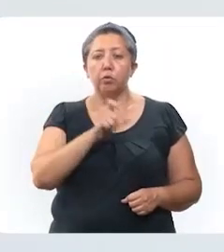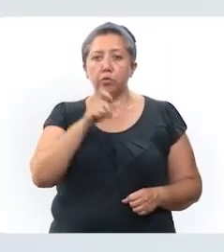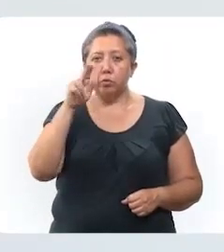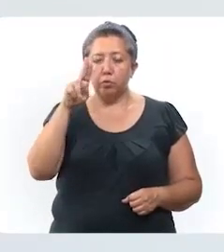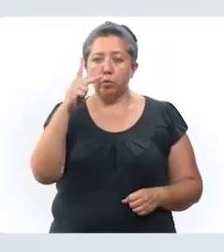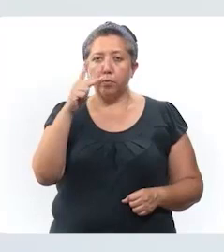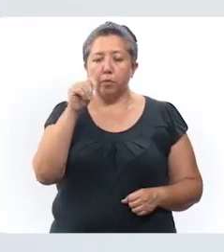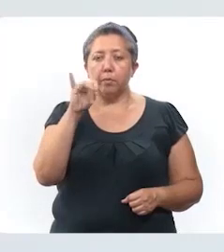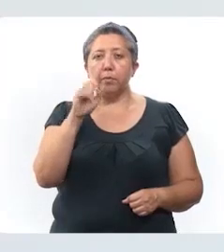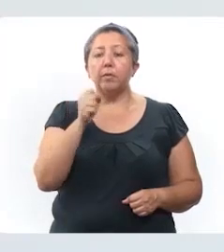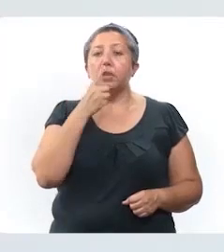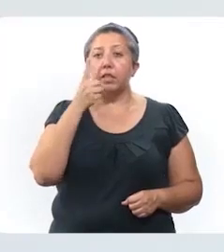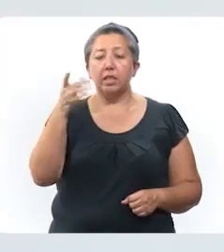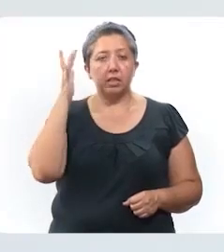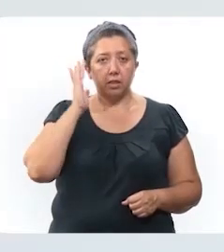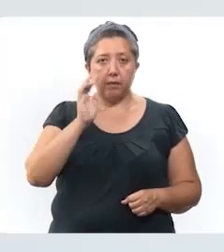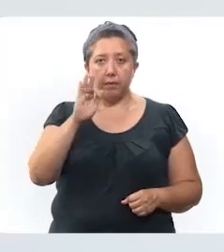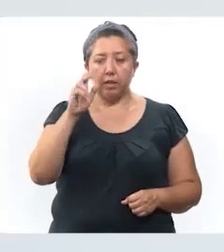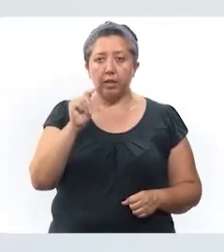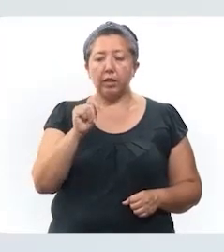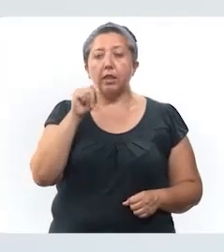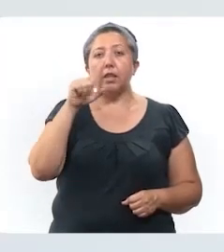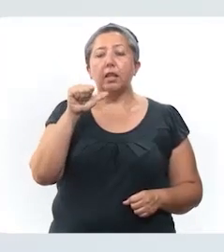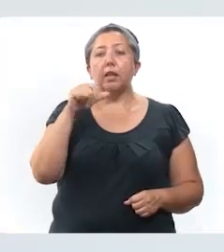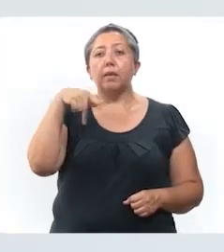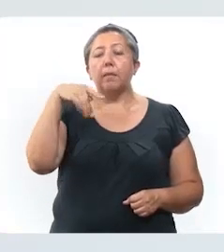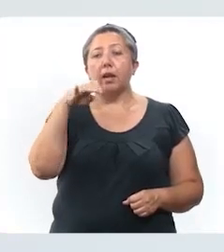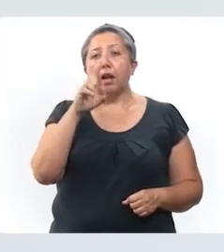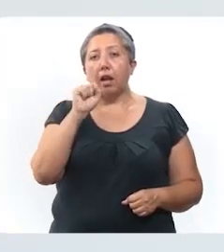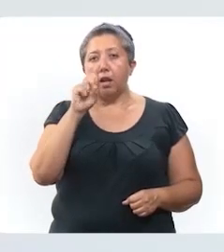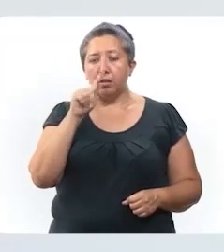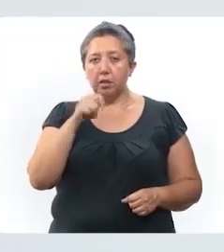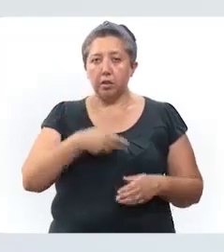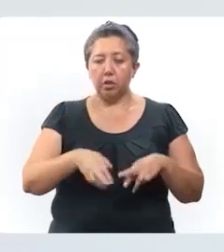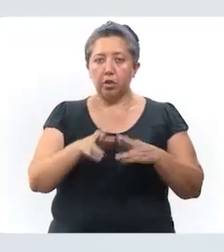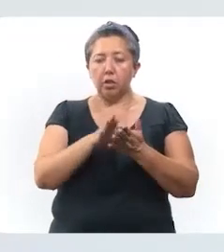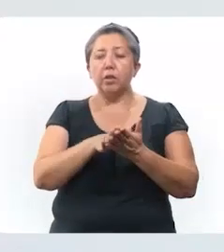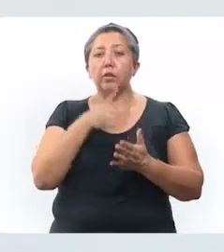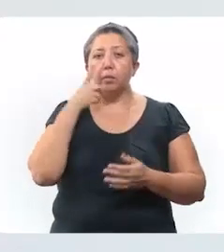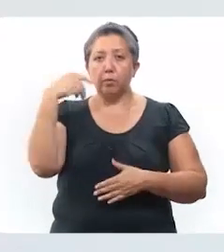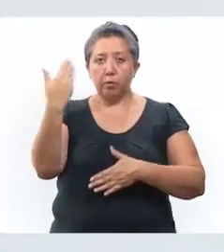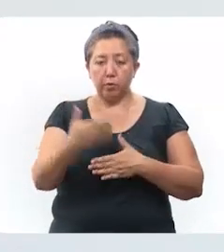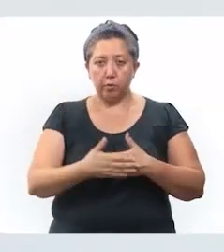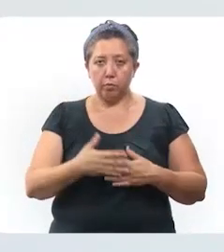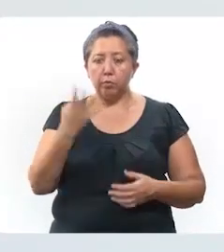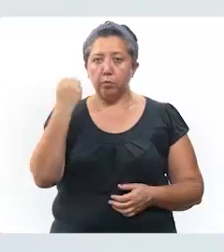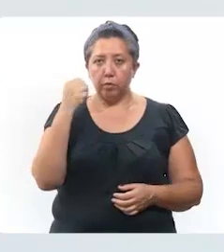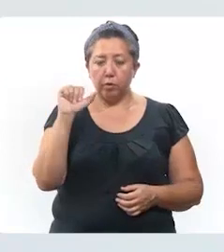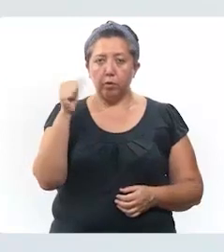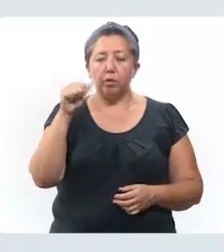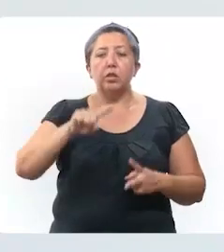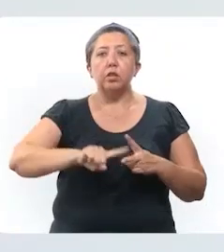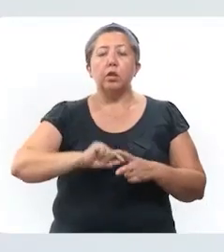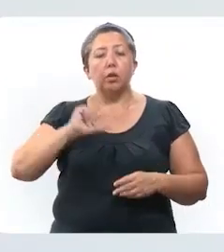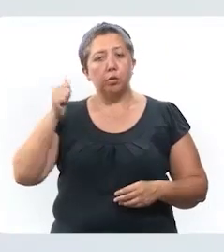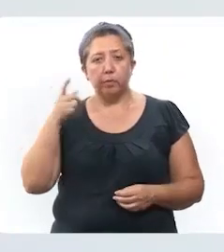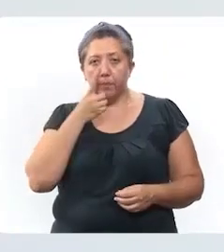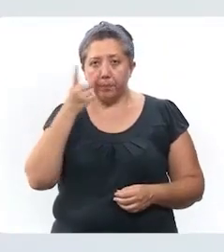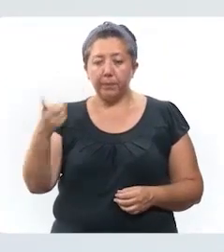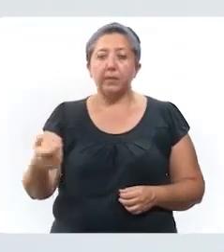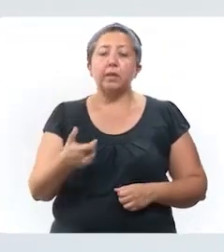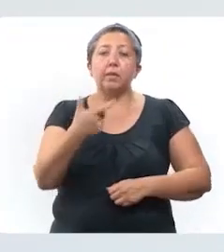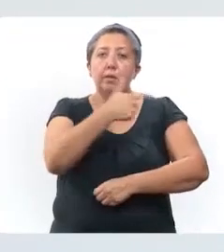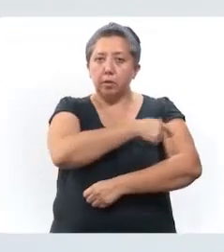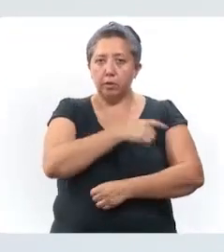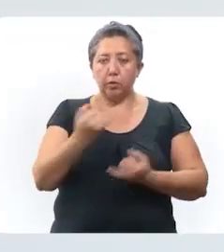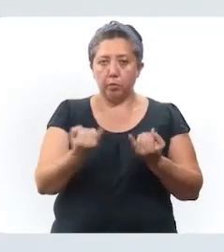de Bravo, Telchac Puerto, San Felipe, Tepacán, Copomá y Río Lagartos. El próximo 9 de agosto iniciará otra nueva etapa de